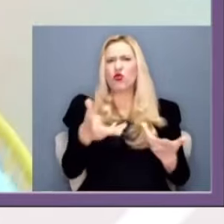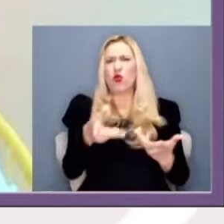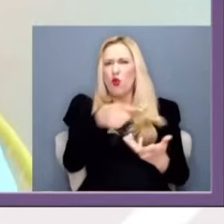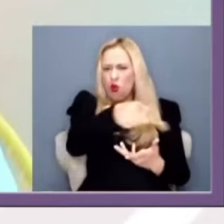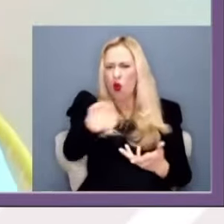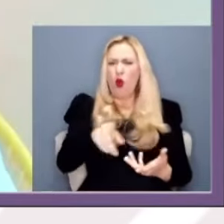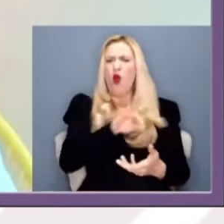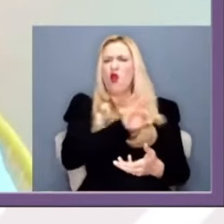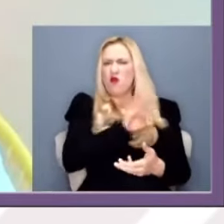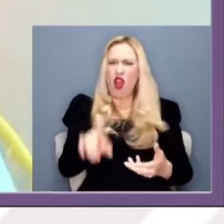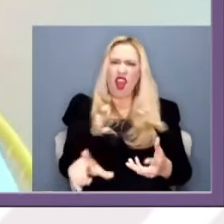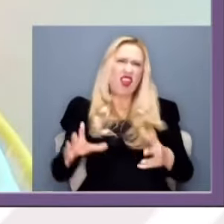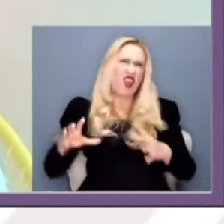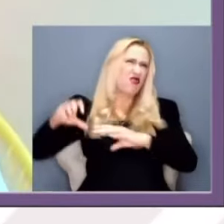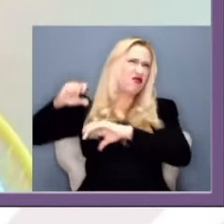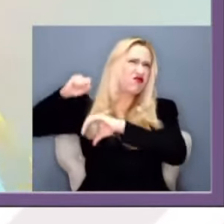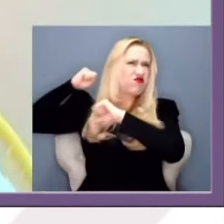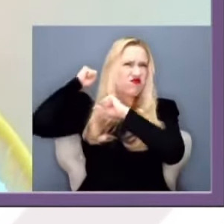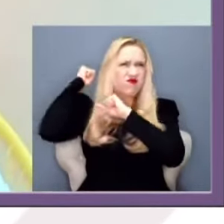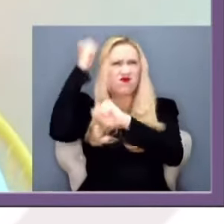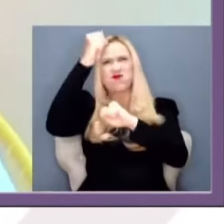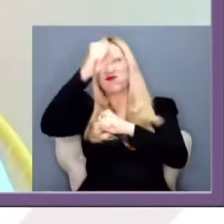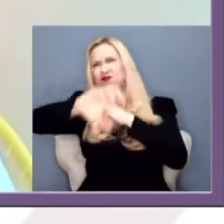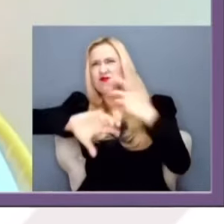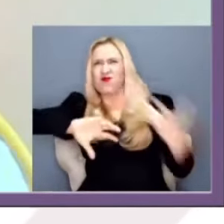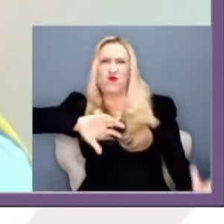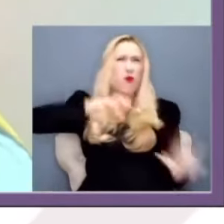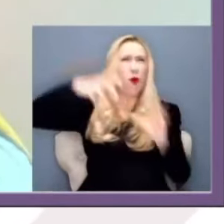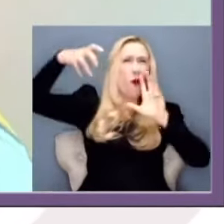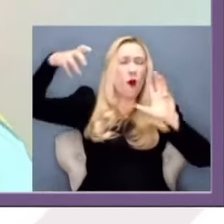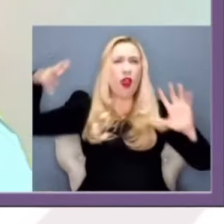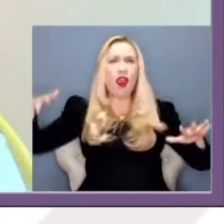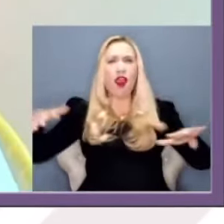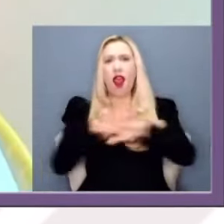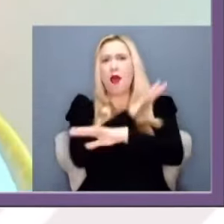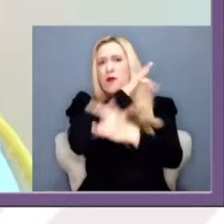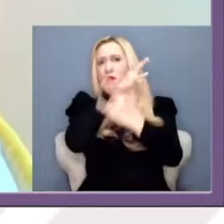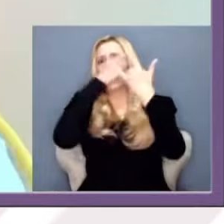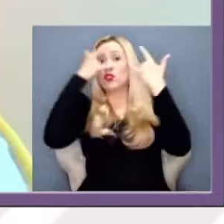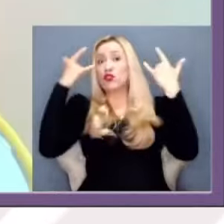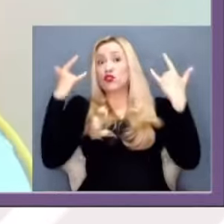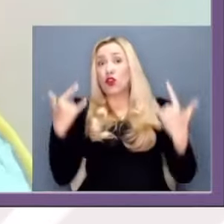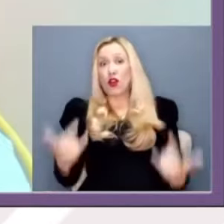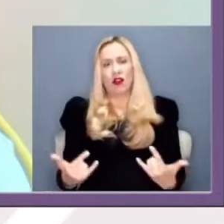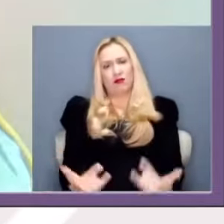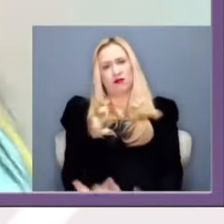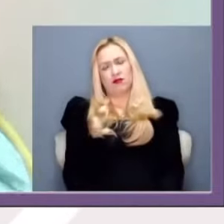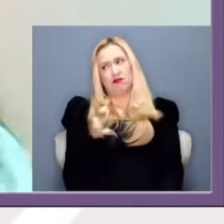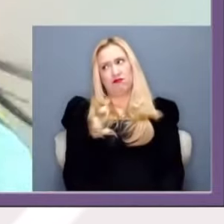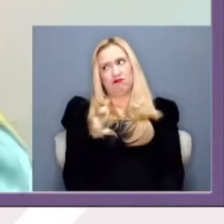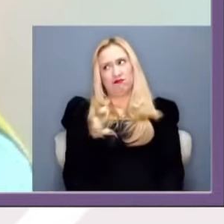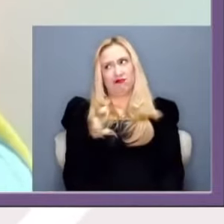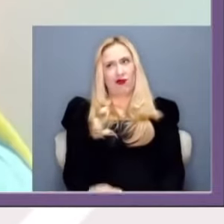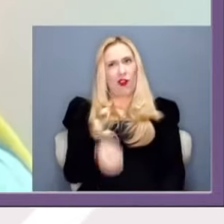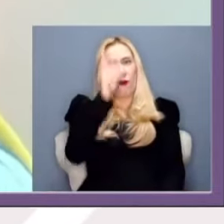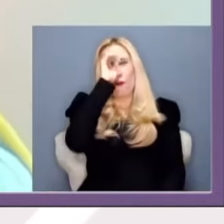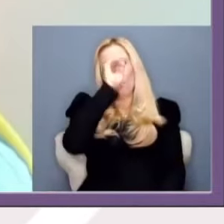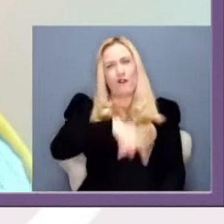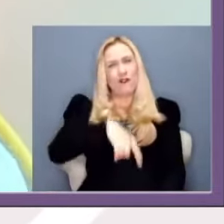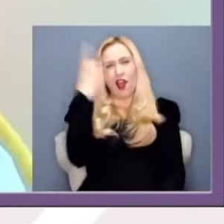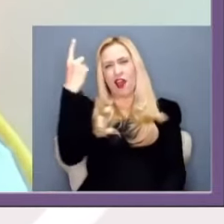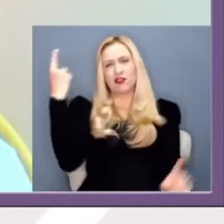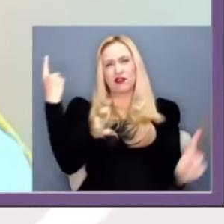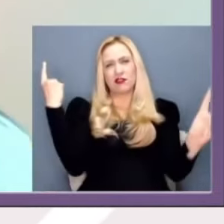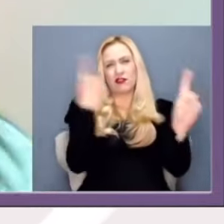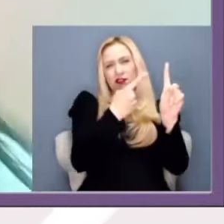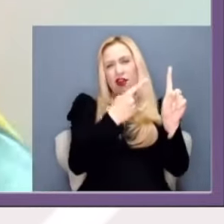van a hacer la revolución y van a hacer una cosa histórica que nunca se ha visto. Y pues en ese sentido es muy fácil señalar a las mujeres trans,